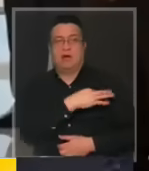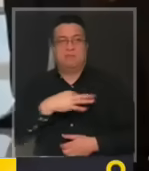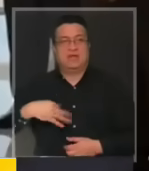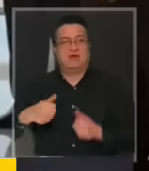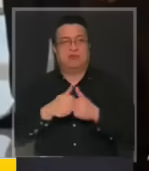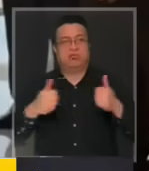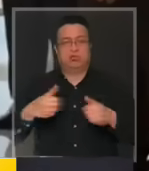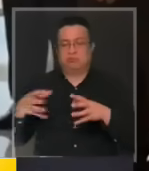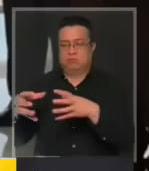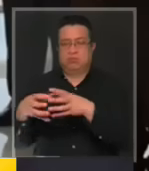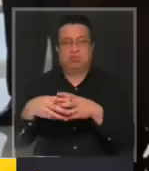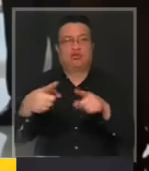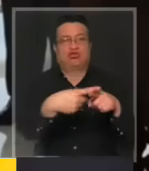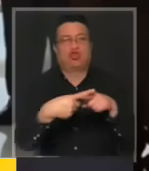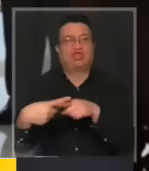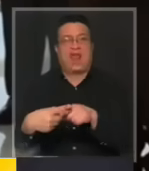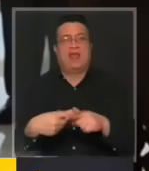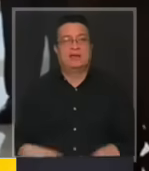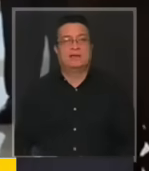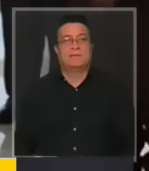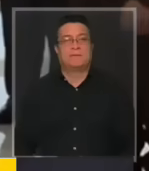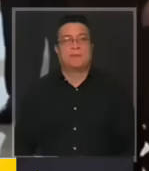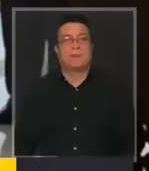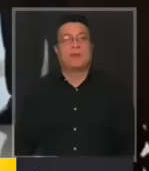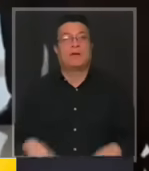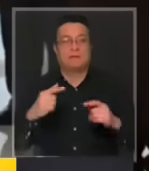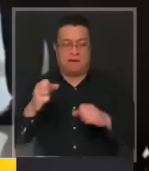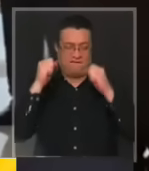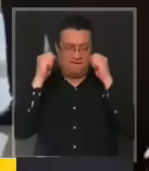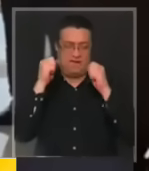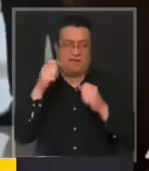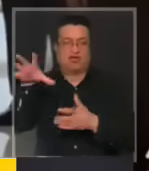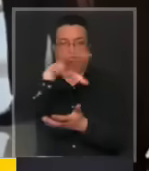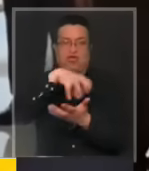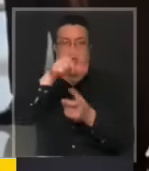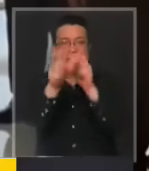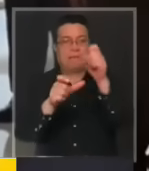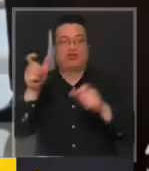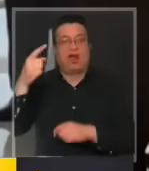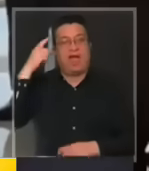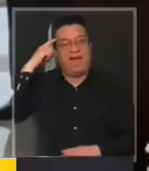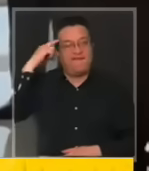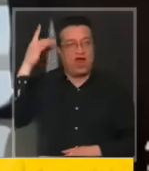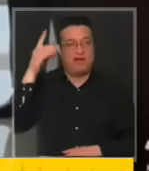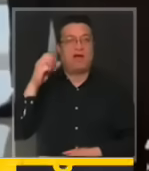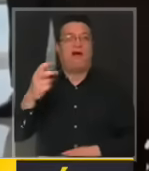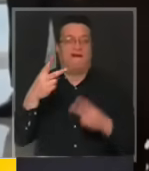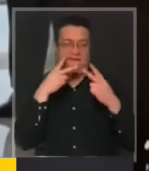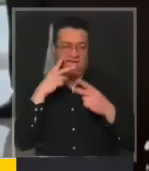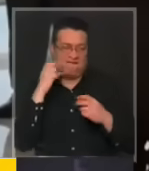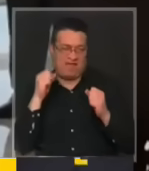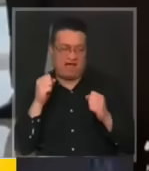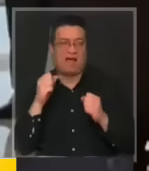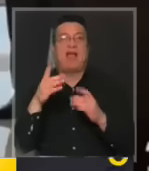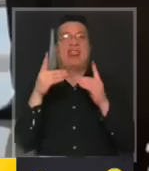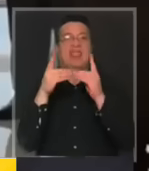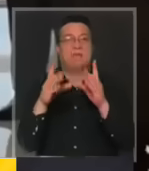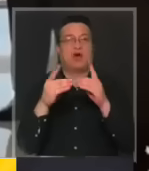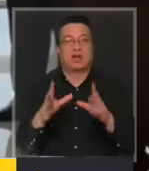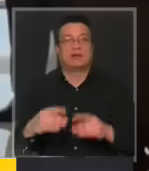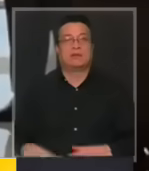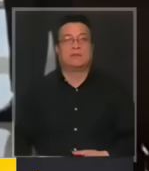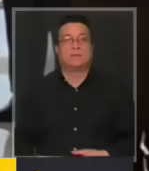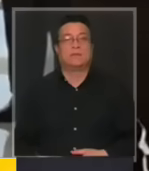organizaciones sociales. ¡Que viva el pueblo boliviano! ¡Que viva! ¡Que viva la democracia! ¡Que viva! ¡Que viva